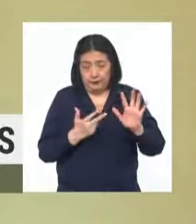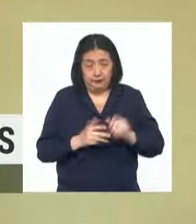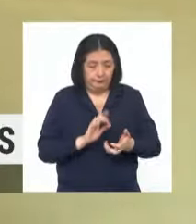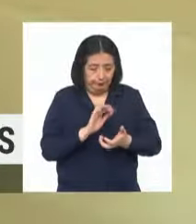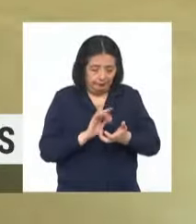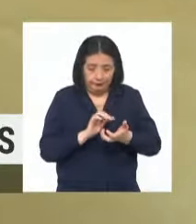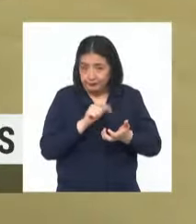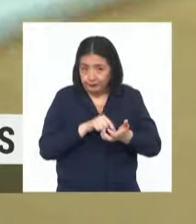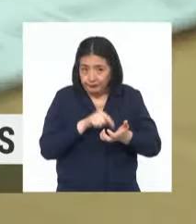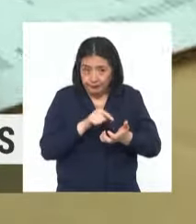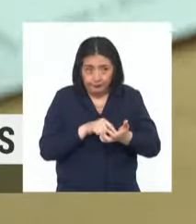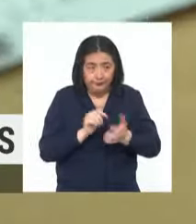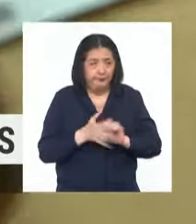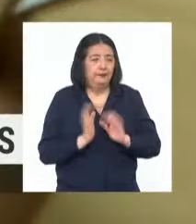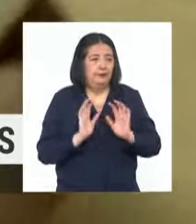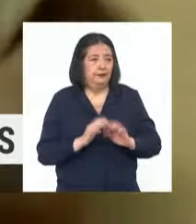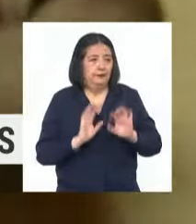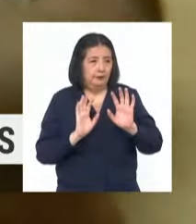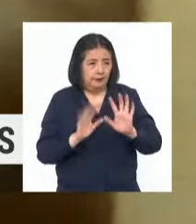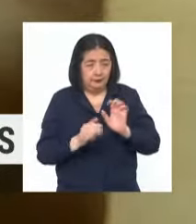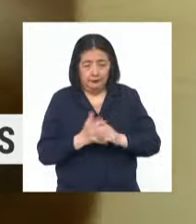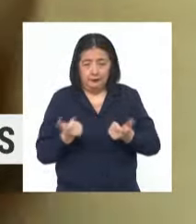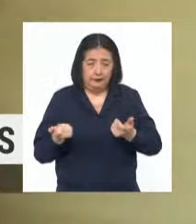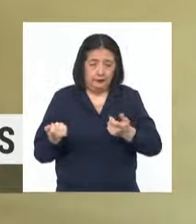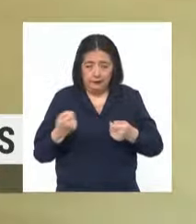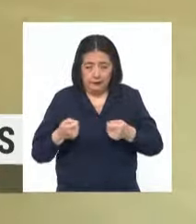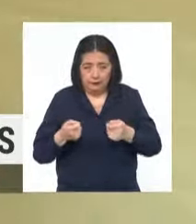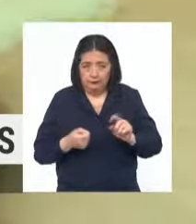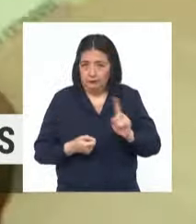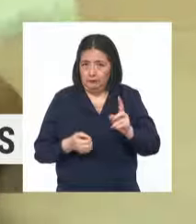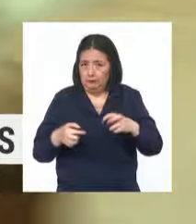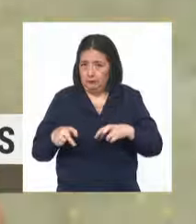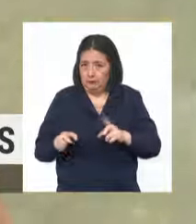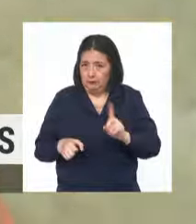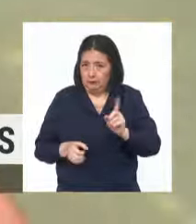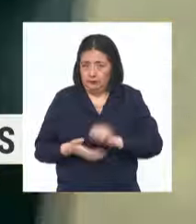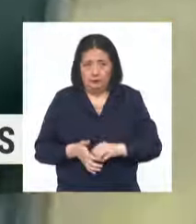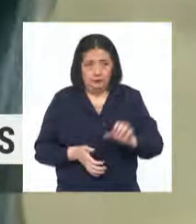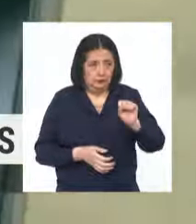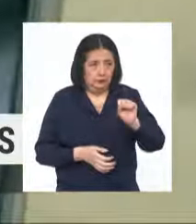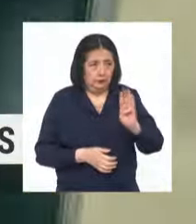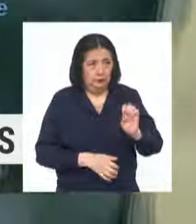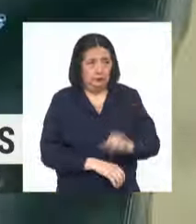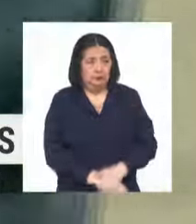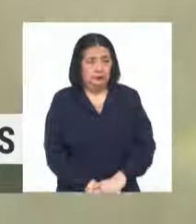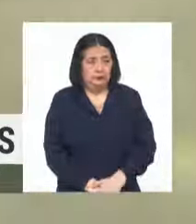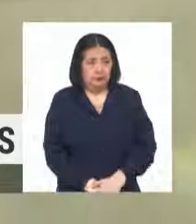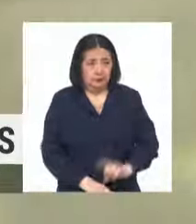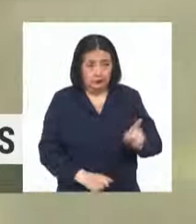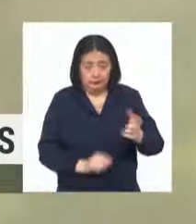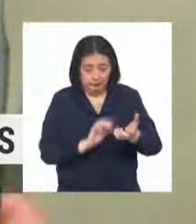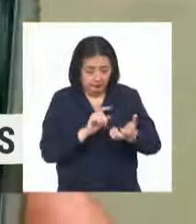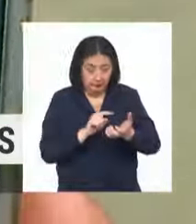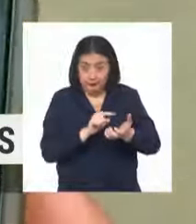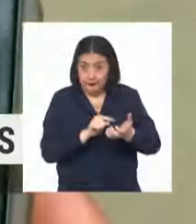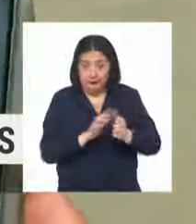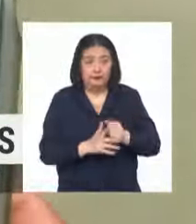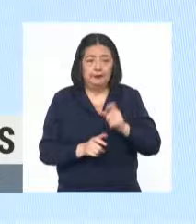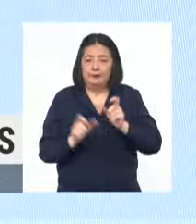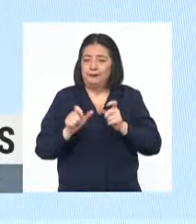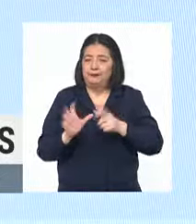aplicativos móviles con hasta 10 esquemas de negocio que no han sido autorizados por la SBS. Estas redes sirven para